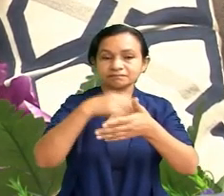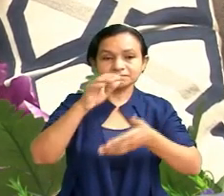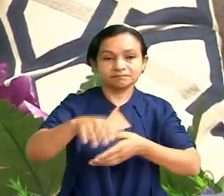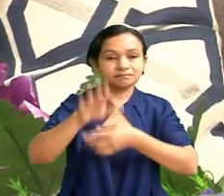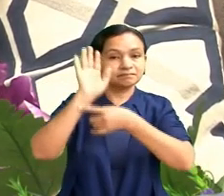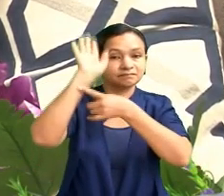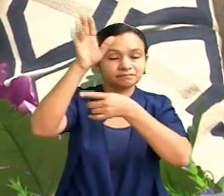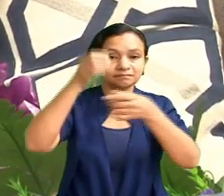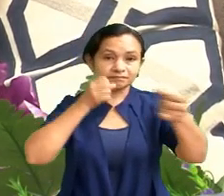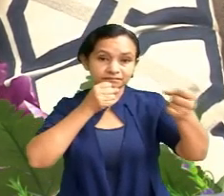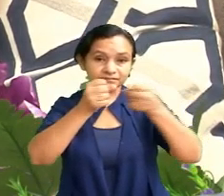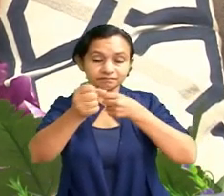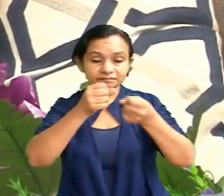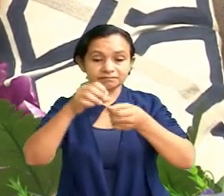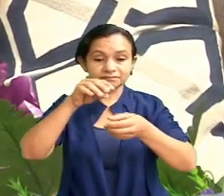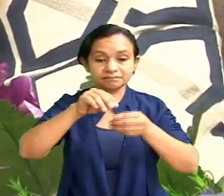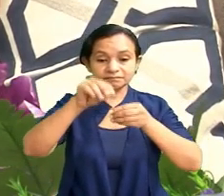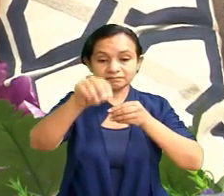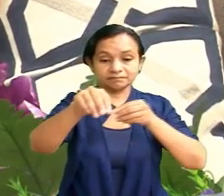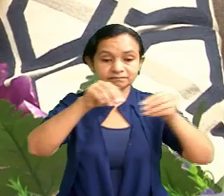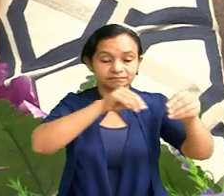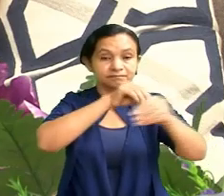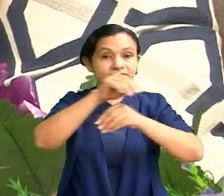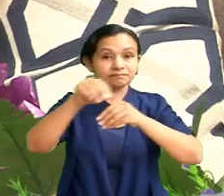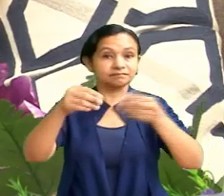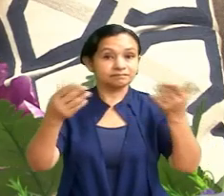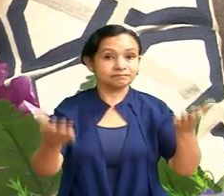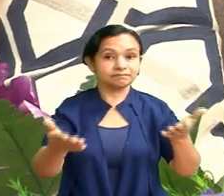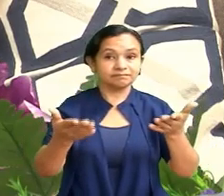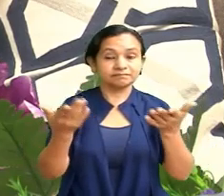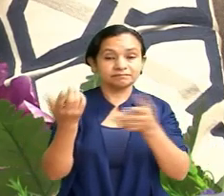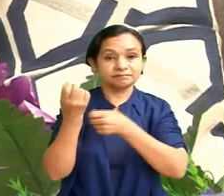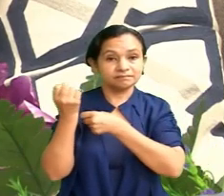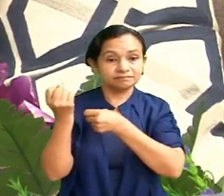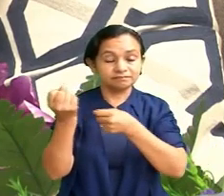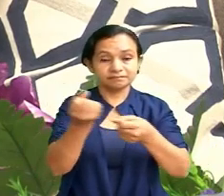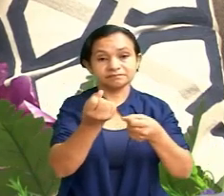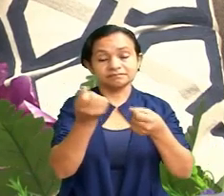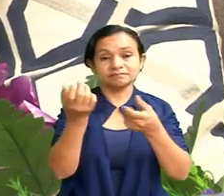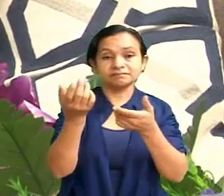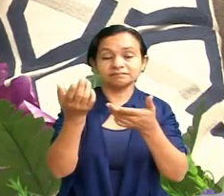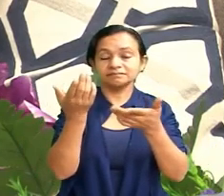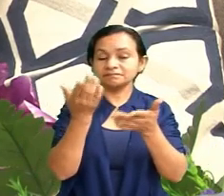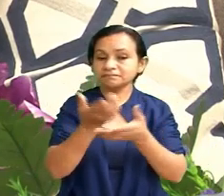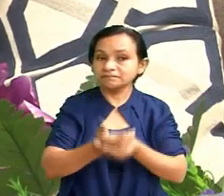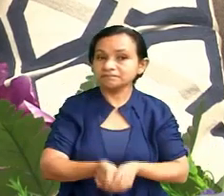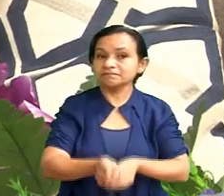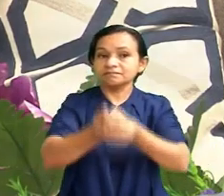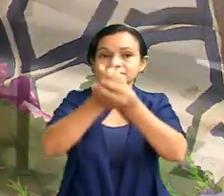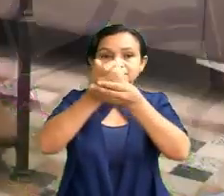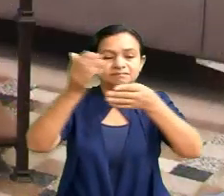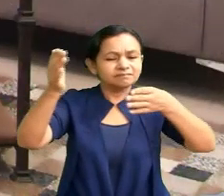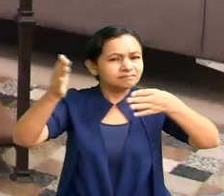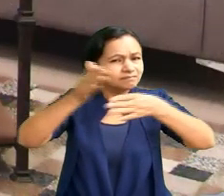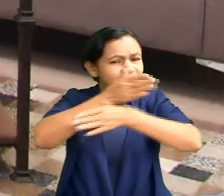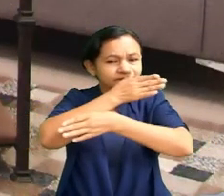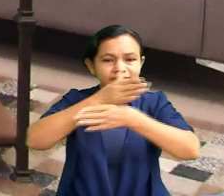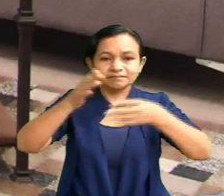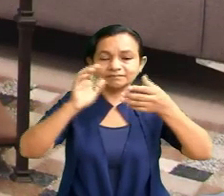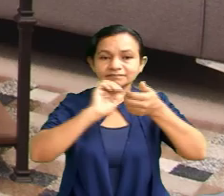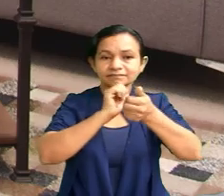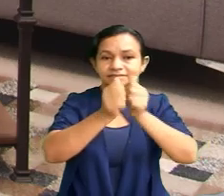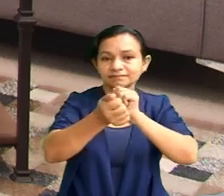boxeo ajedrez el sóftbol verdad volibol una serie de cosas igual